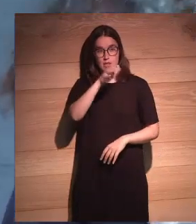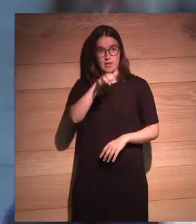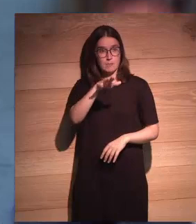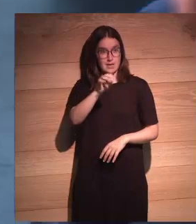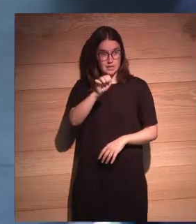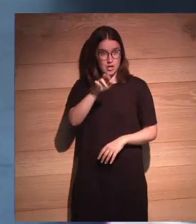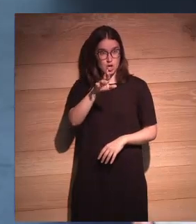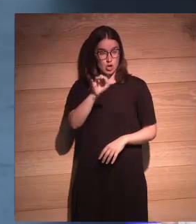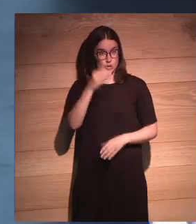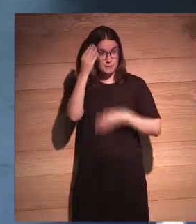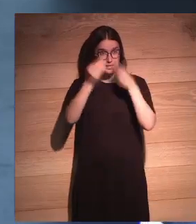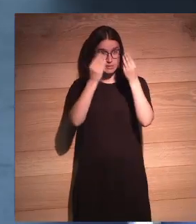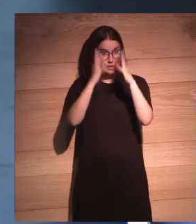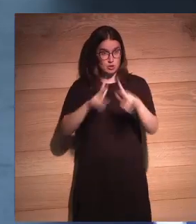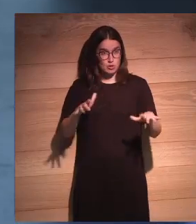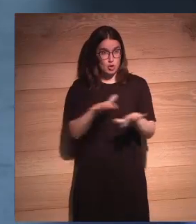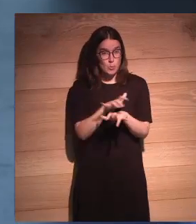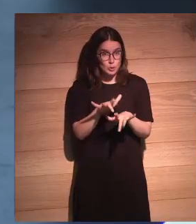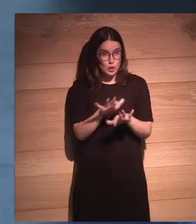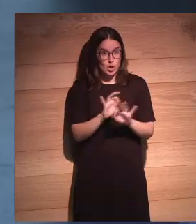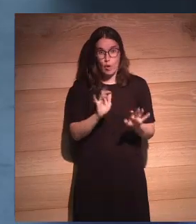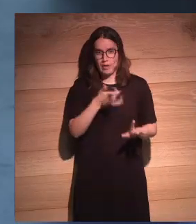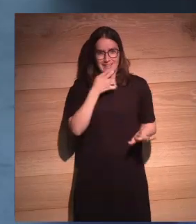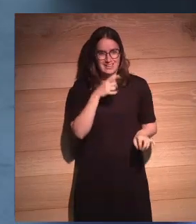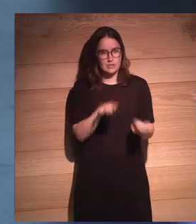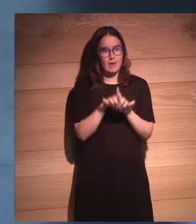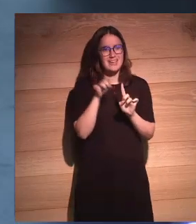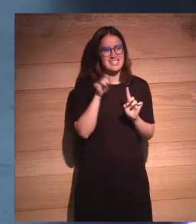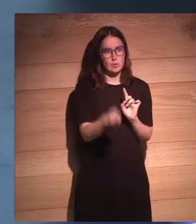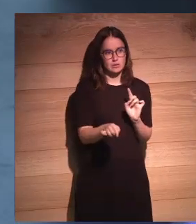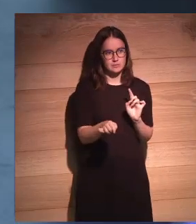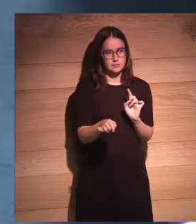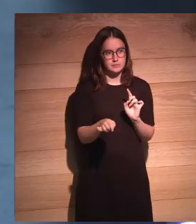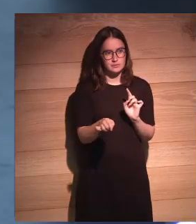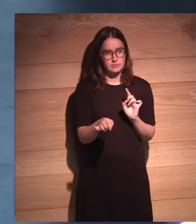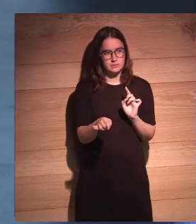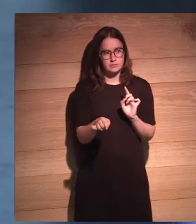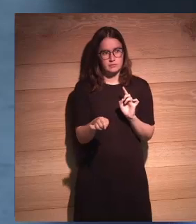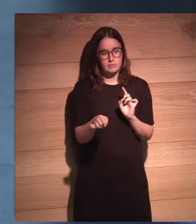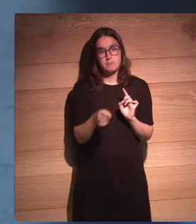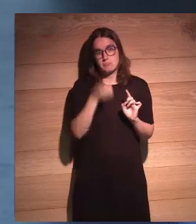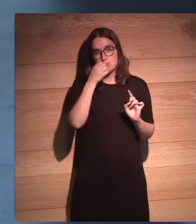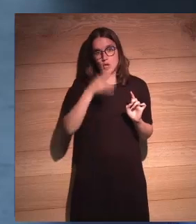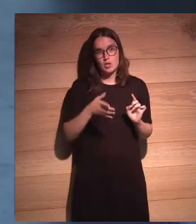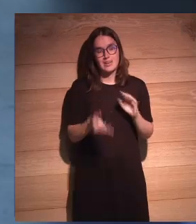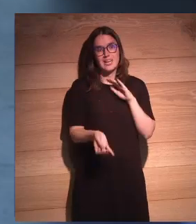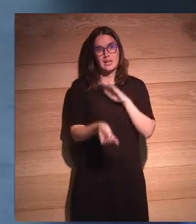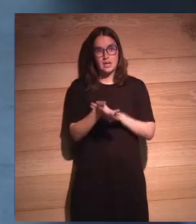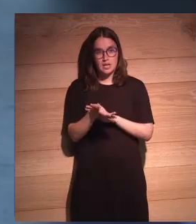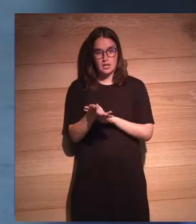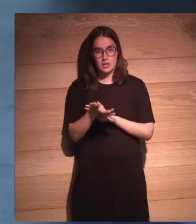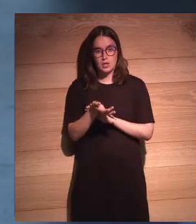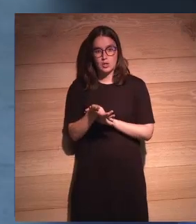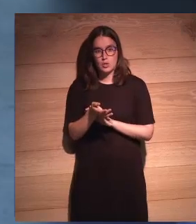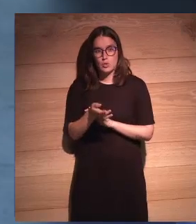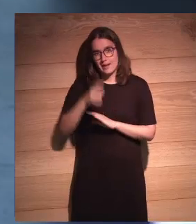pensamiento computacional o computational things, lo ponen y ahí seguramente esto sería lo bueno, crear un poco pues